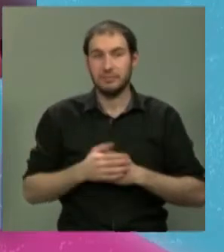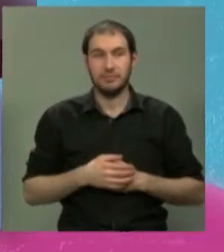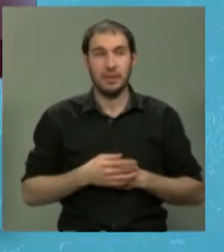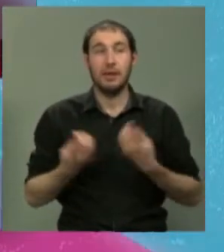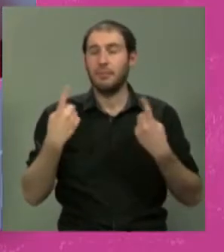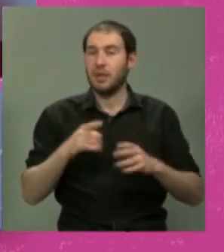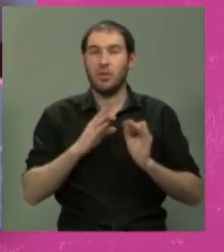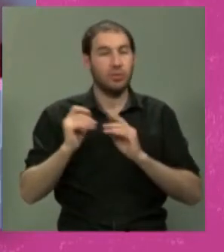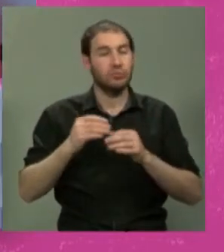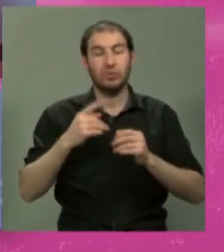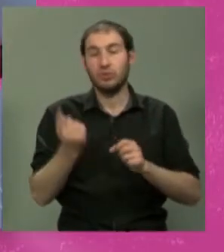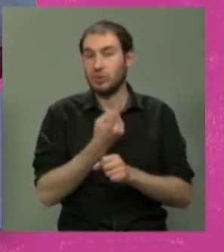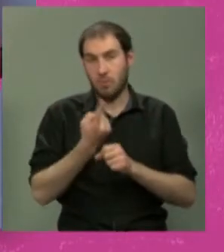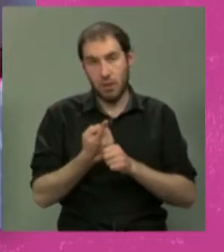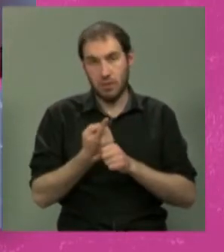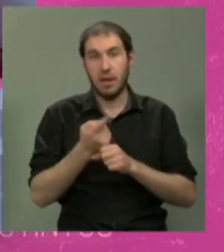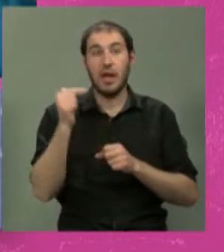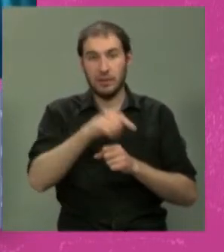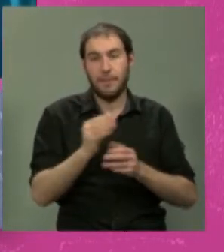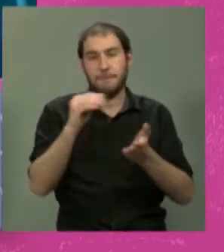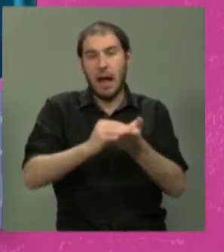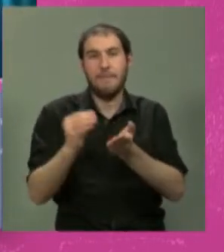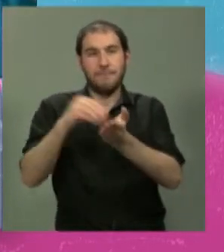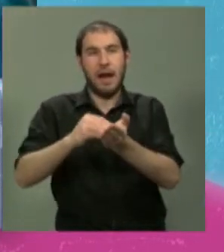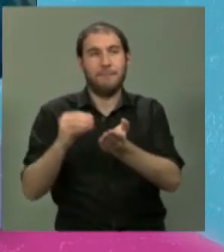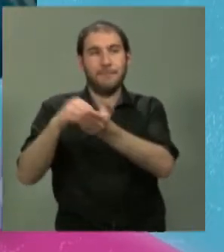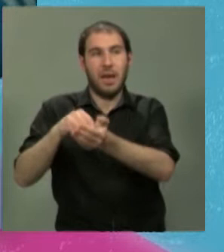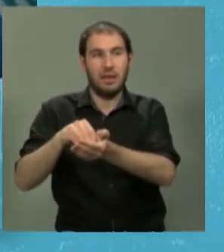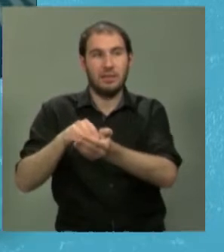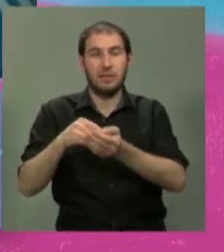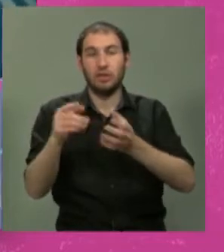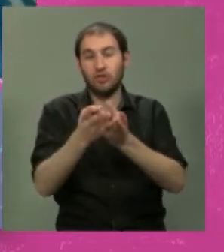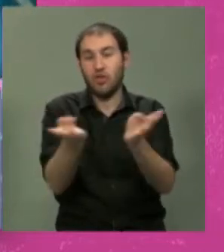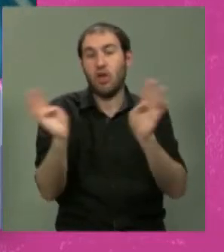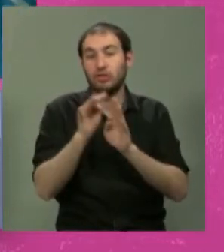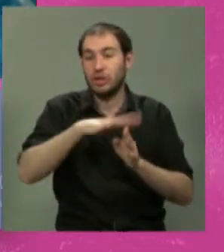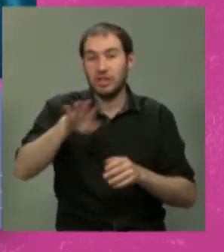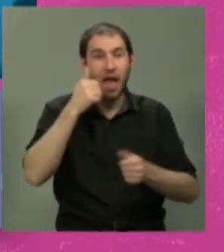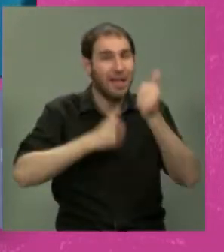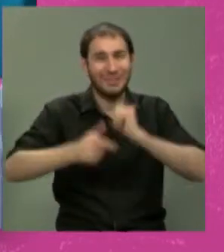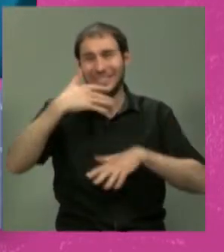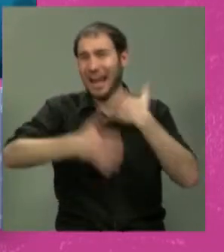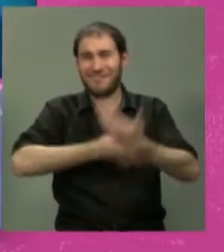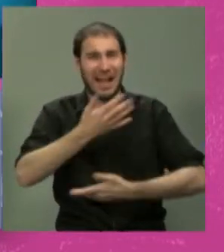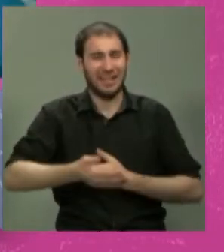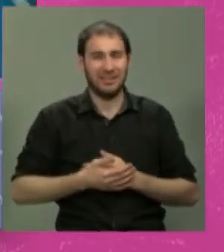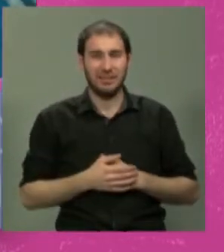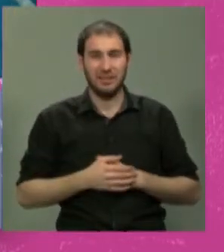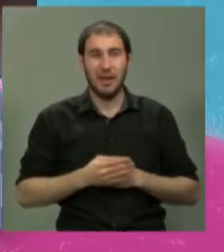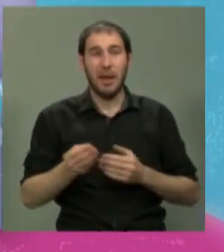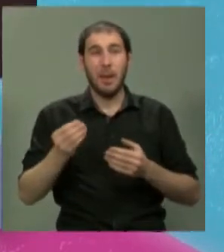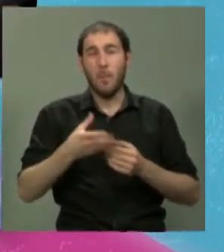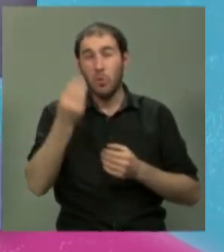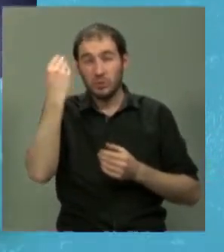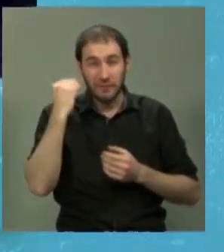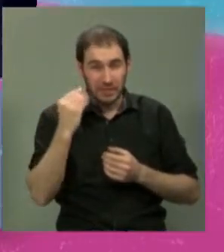es indiscutible que si más este, que agredieron a la sociedad de forma salvaje y violenta, más de una